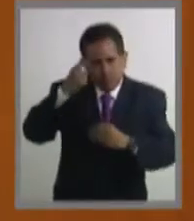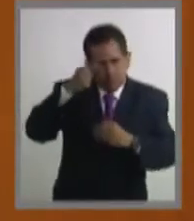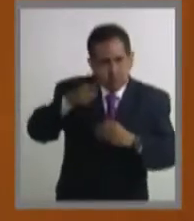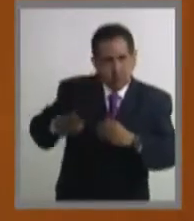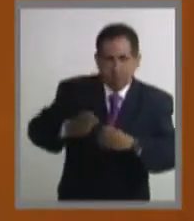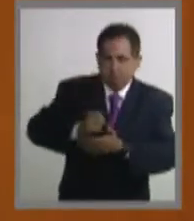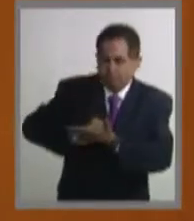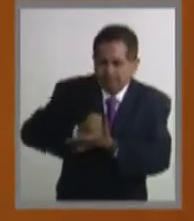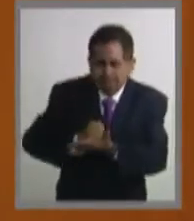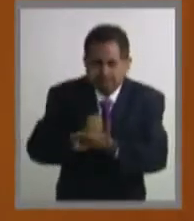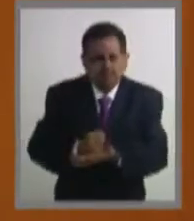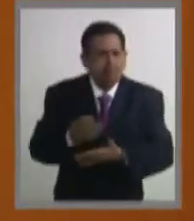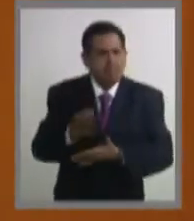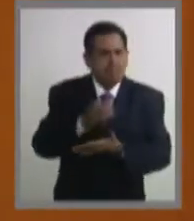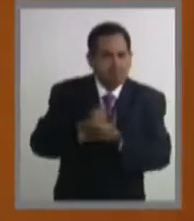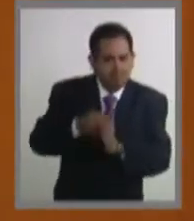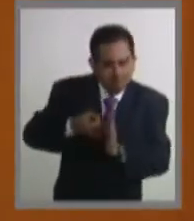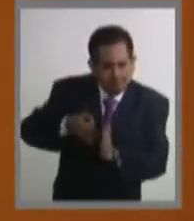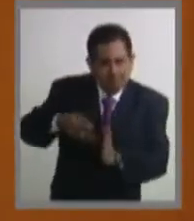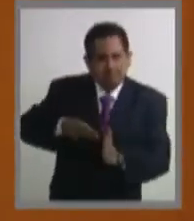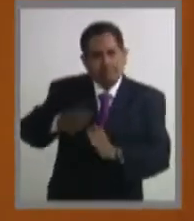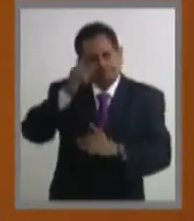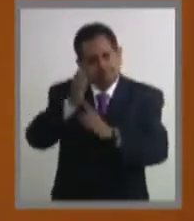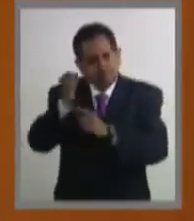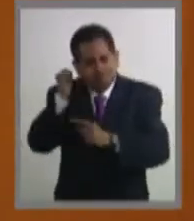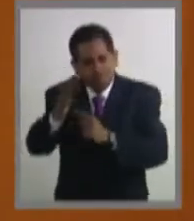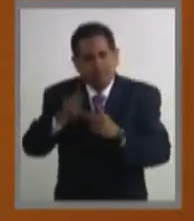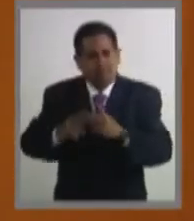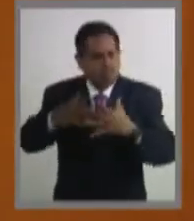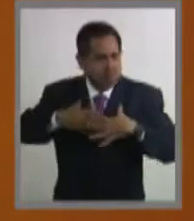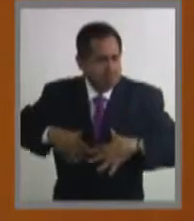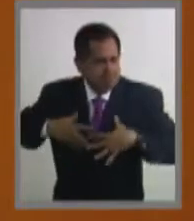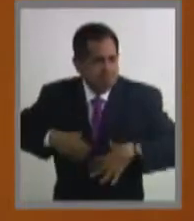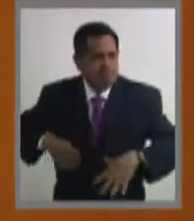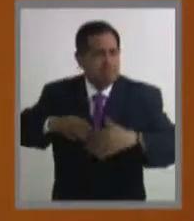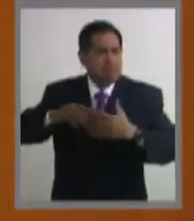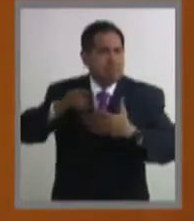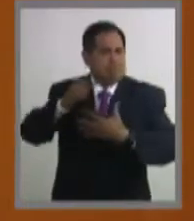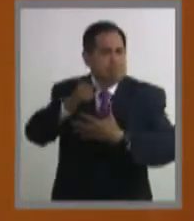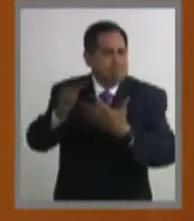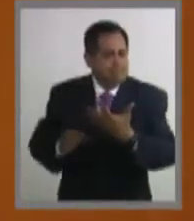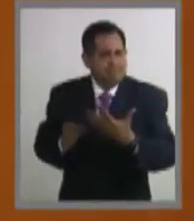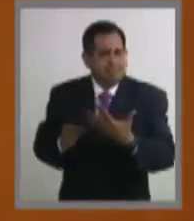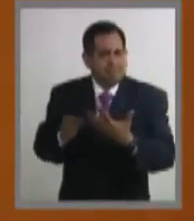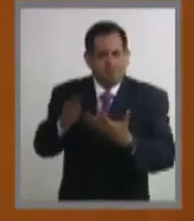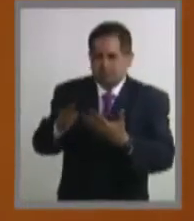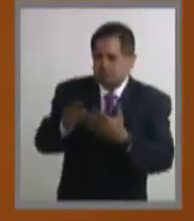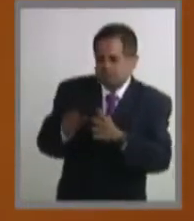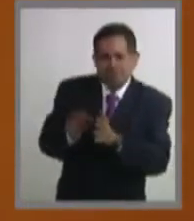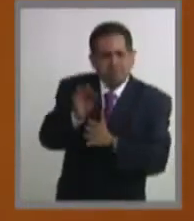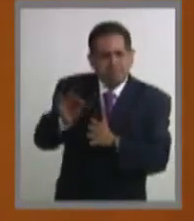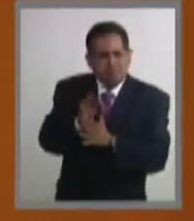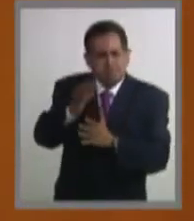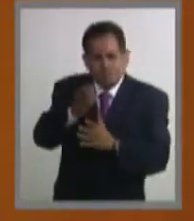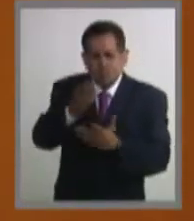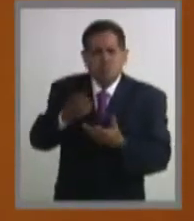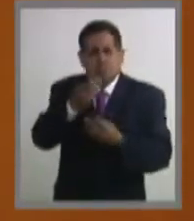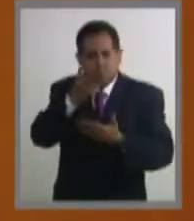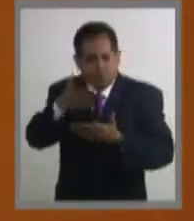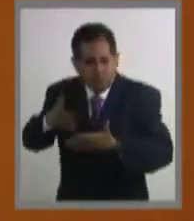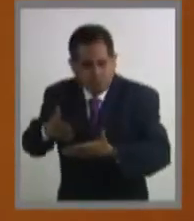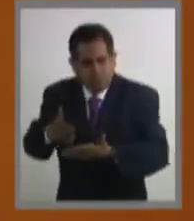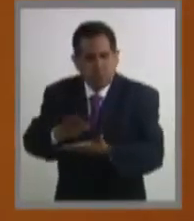martajar las semillas, para sembrar, para cazar, para vestirse, para cocer sus alimentos, para servir